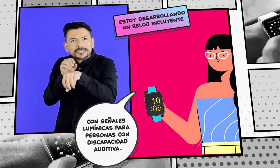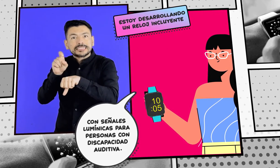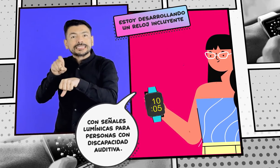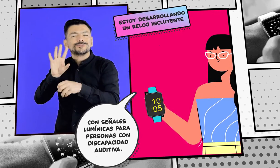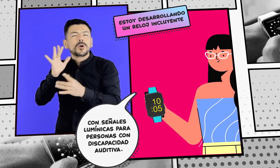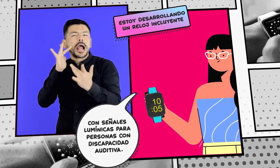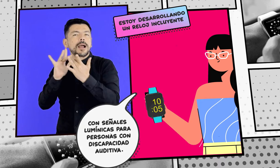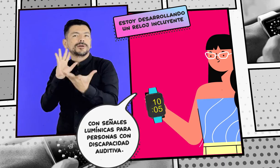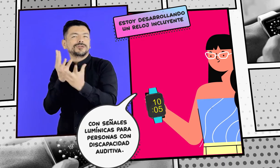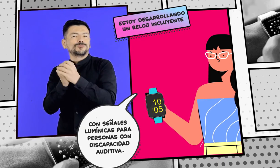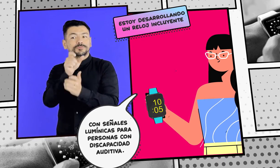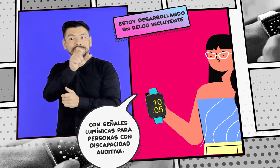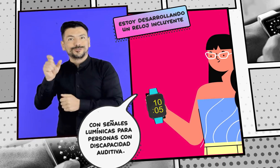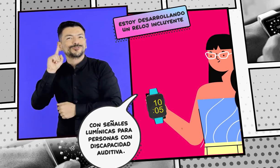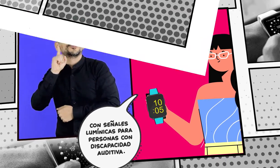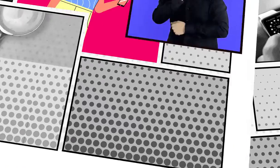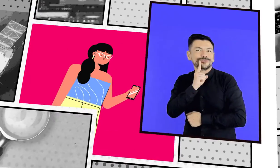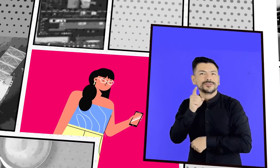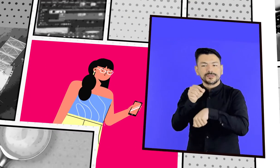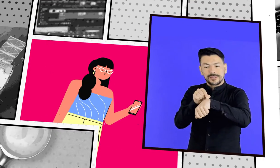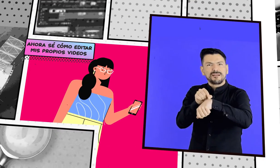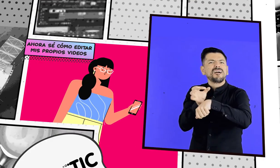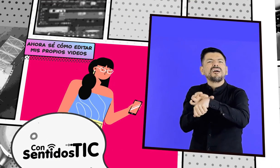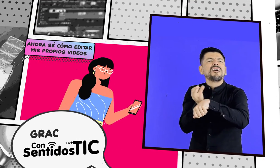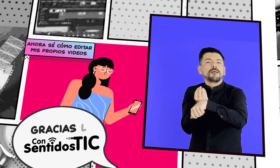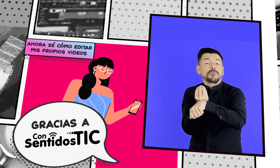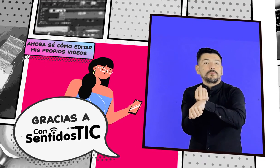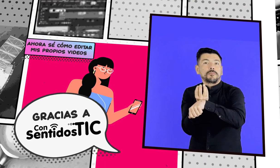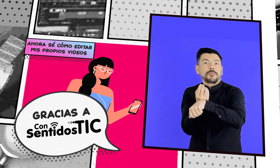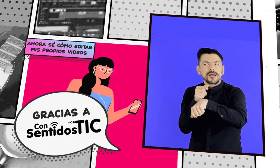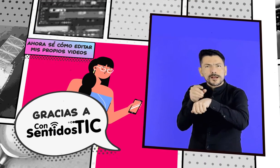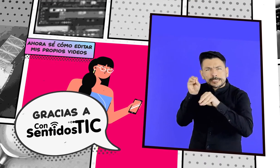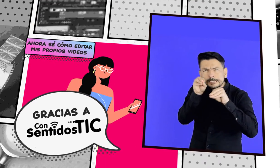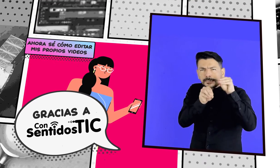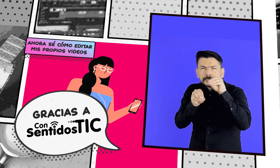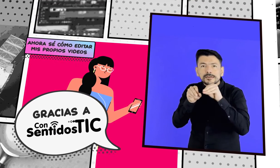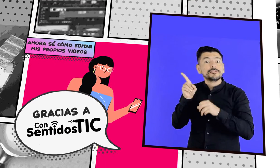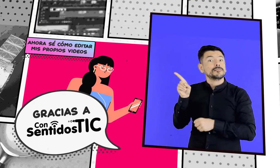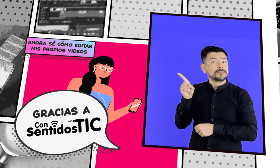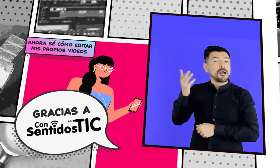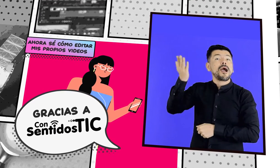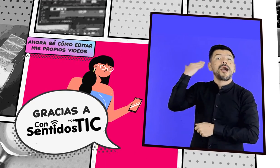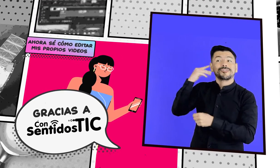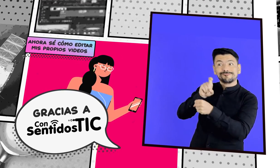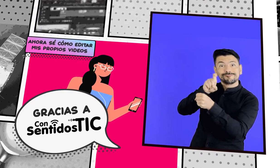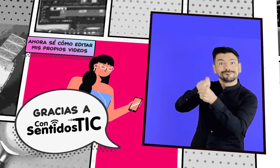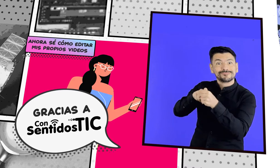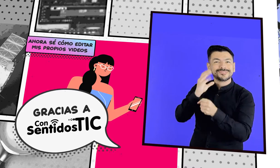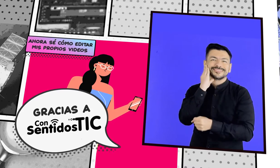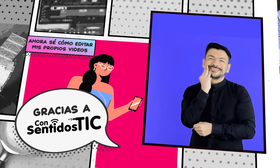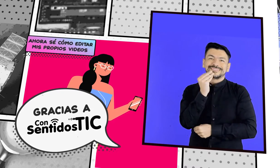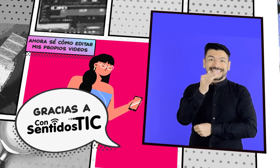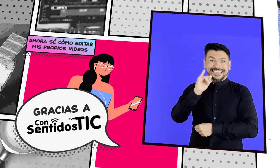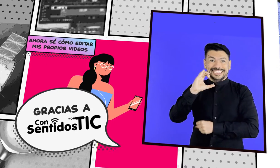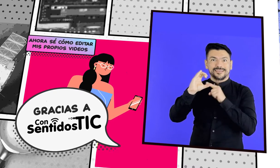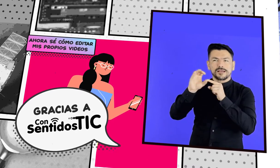auditiva. En su paso por Consentidos TIC, Angie Juliana aprendió herramientas para la